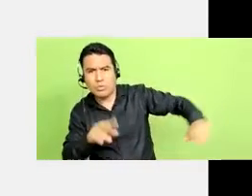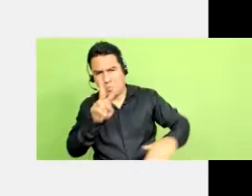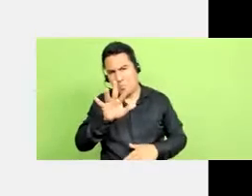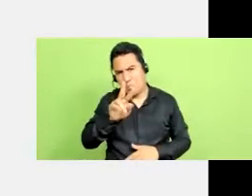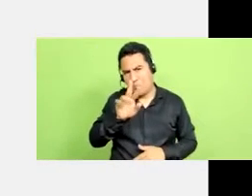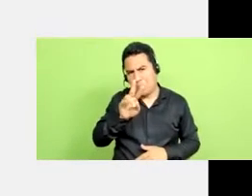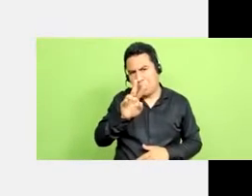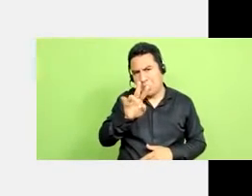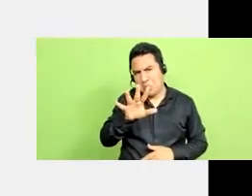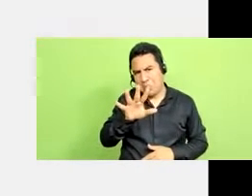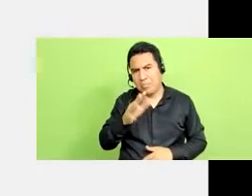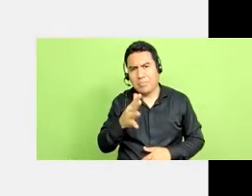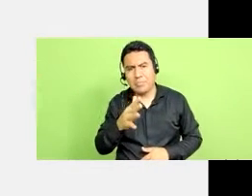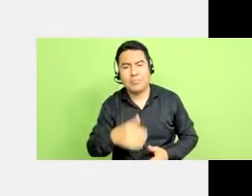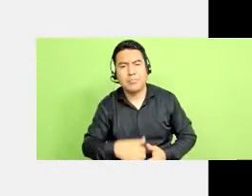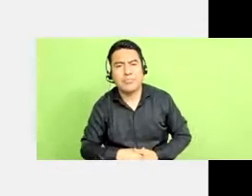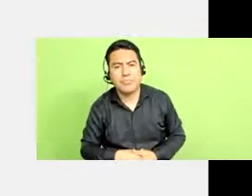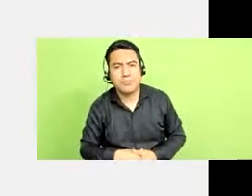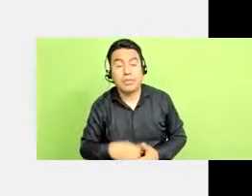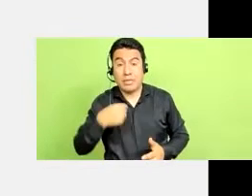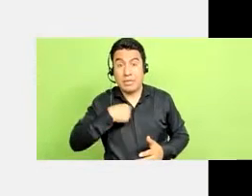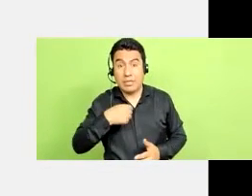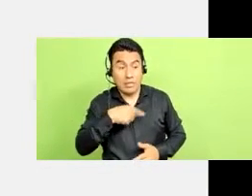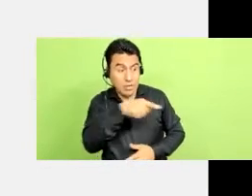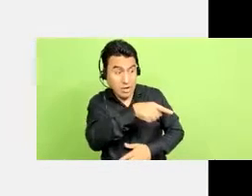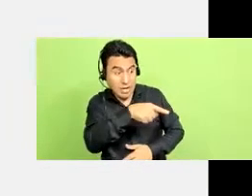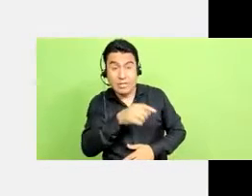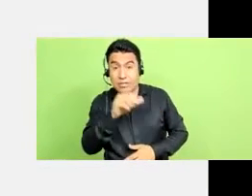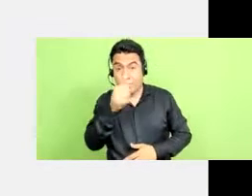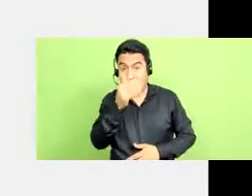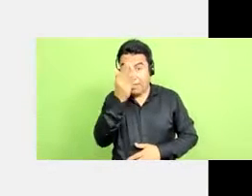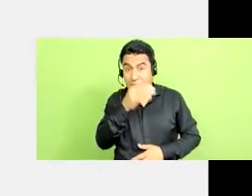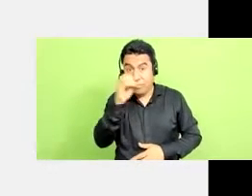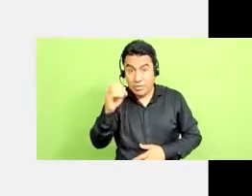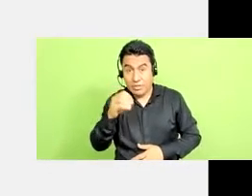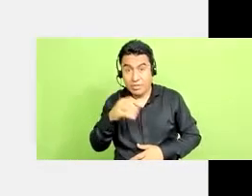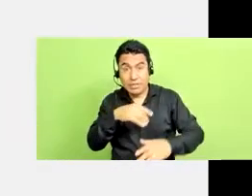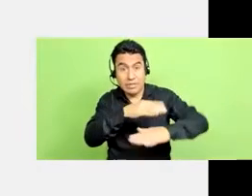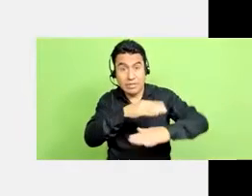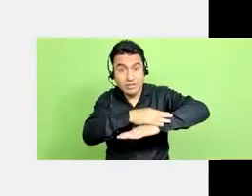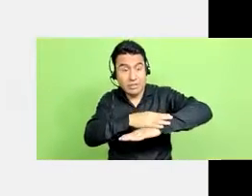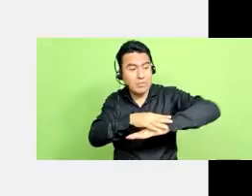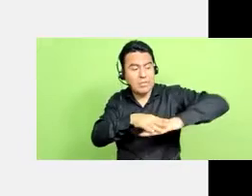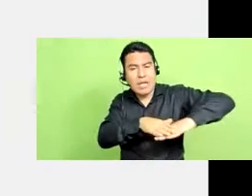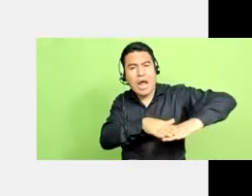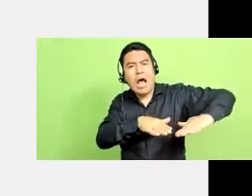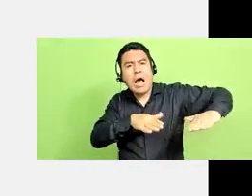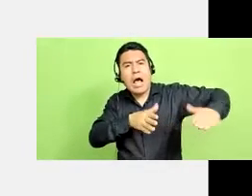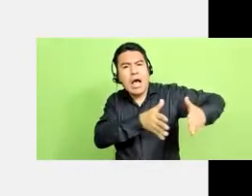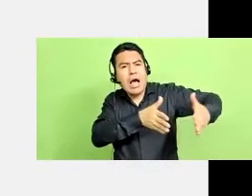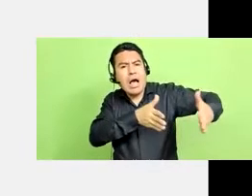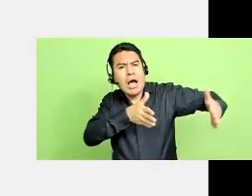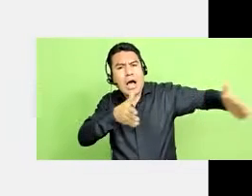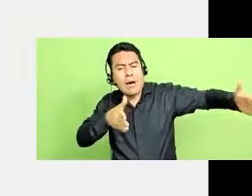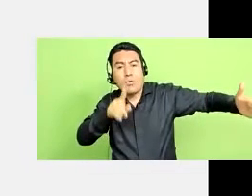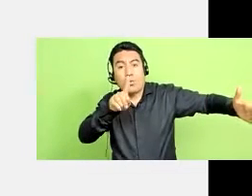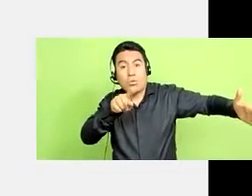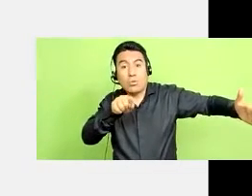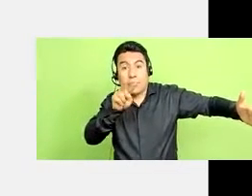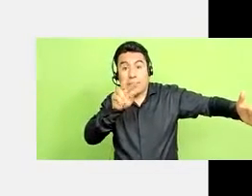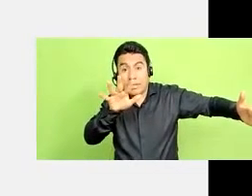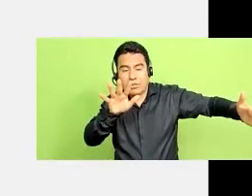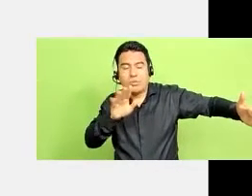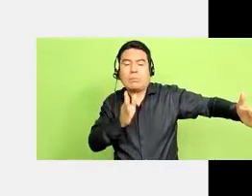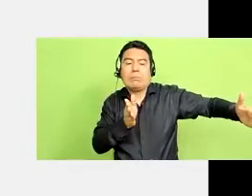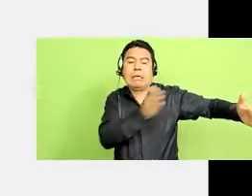y sí que le aplicó el 10 por ciento y longitud base un poco más am ya no va a ser nuestro 25 nuestros 50